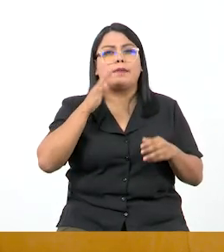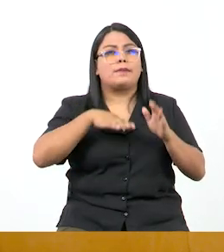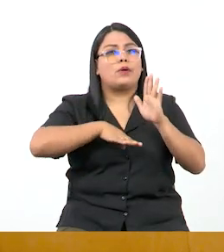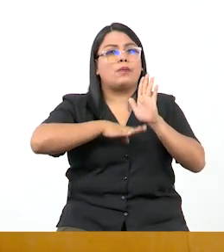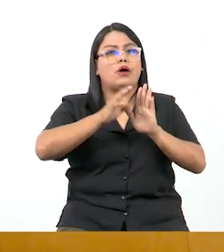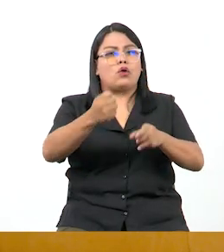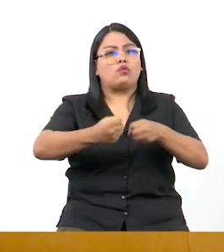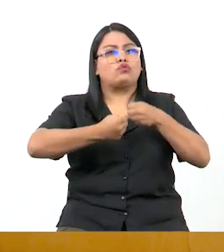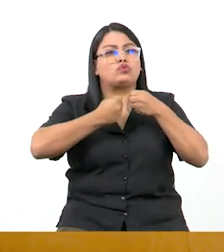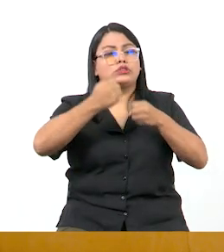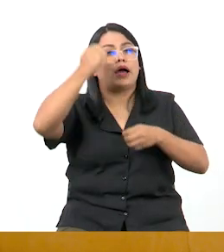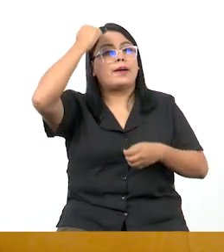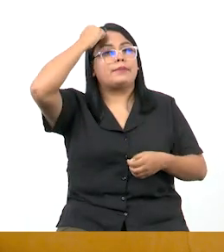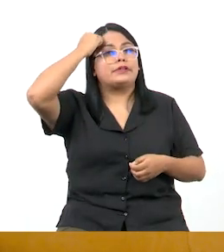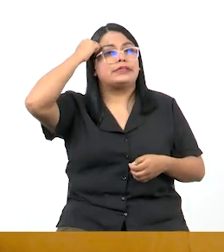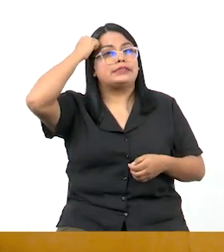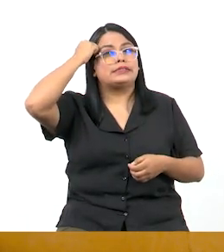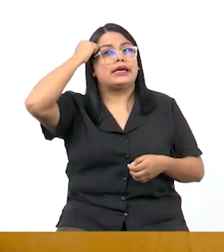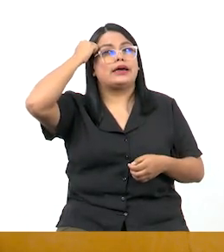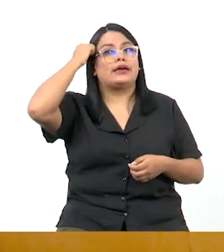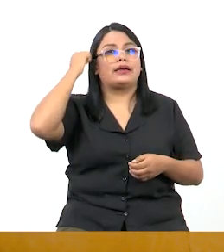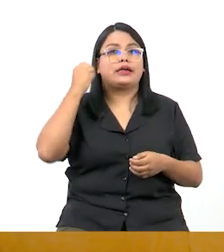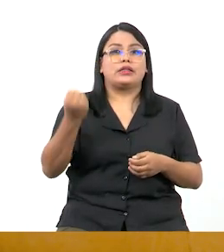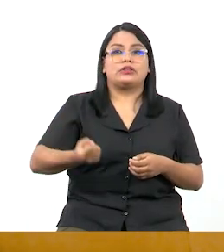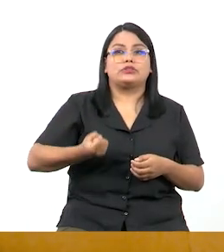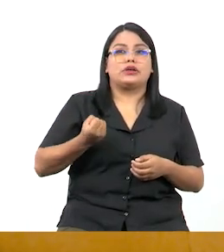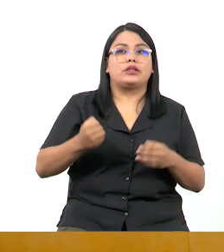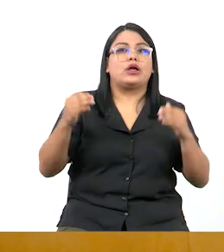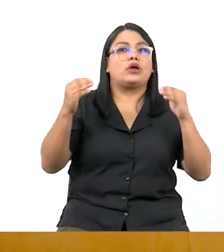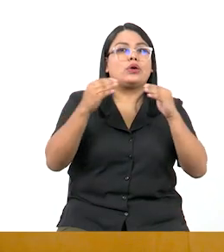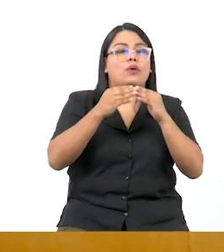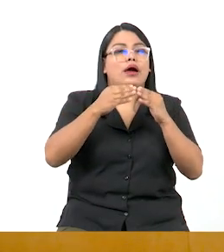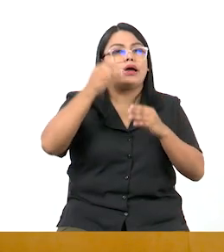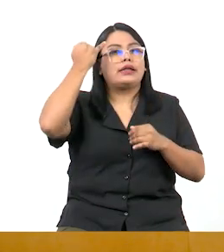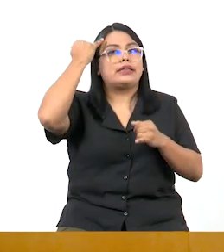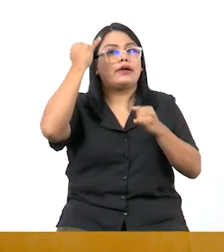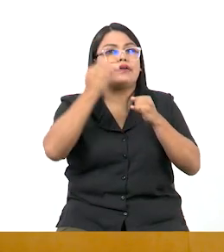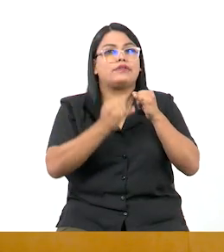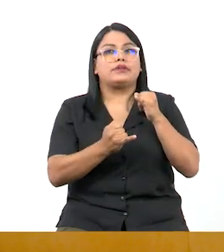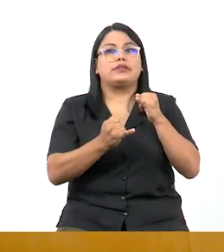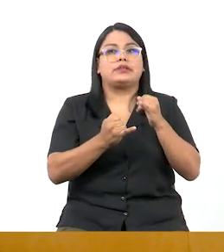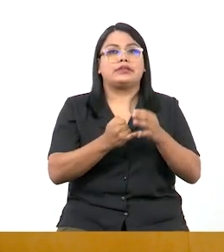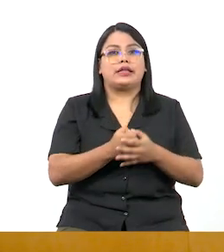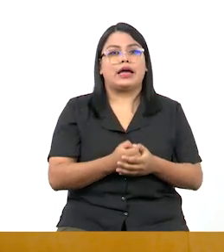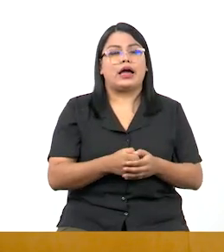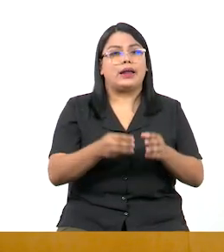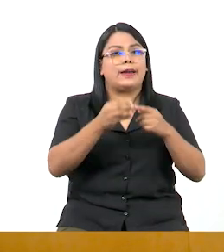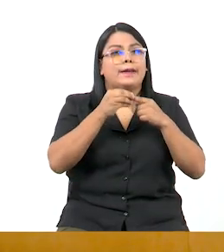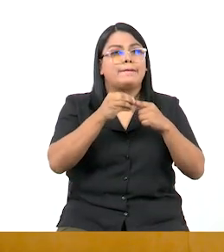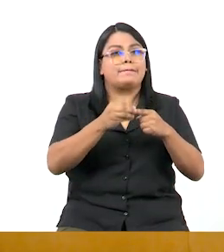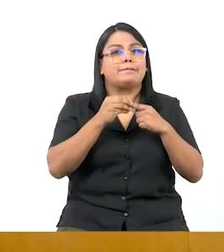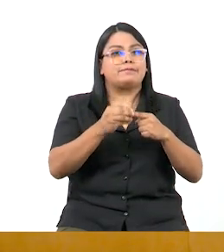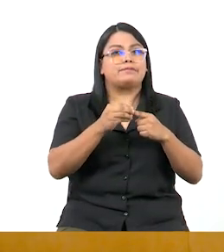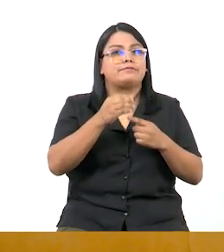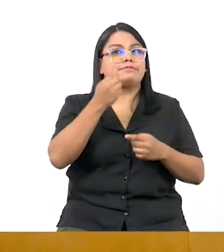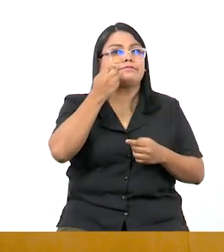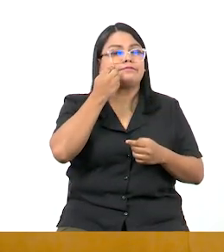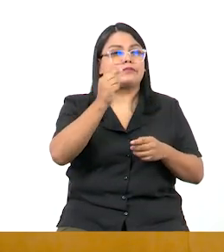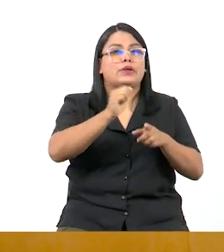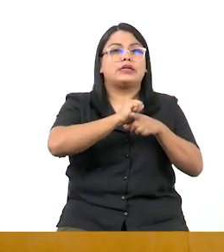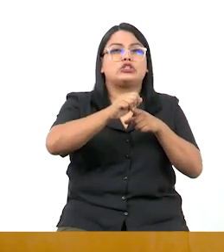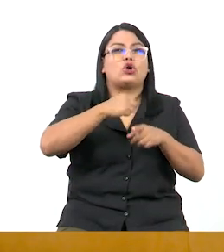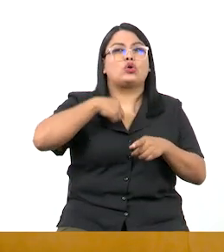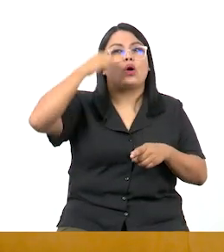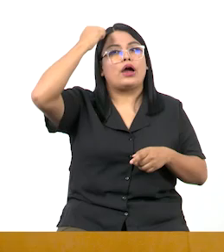permitiera hacer ampliación y reforzar el aprendizaje del estudiantado. Y se llegó a la conclusión que una sección